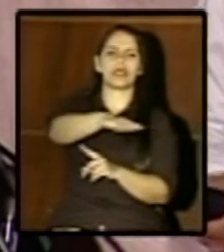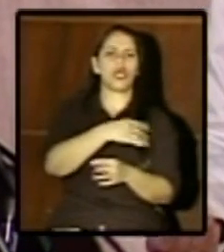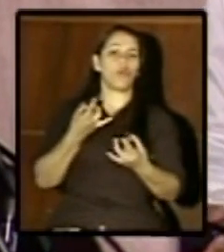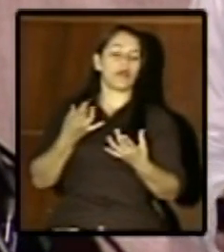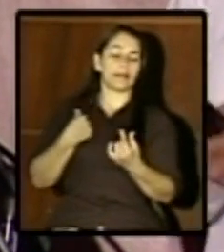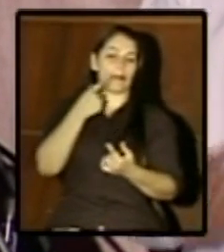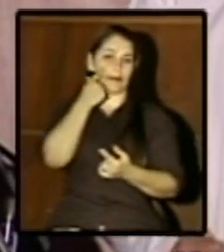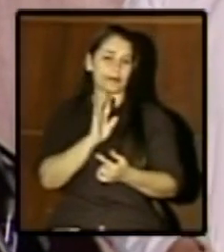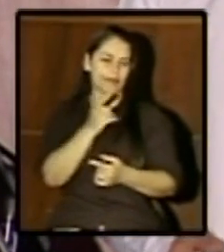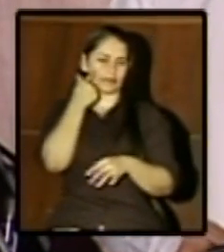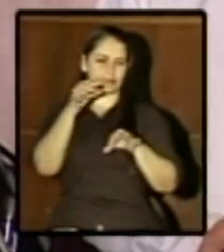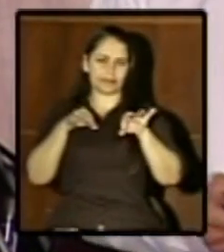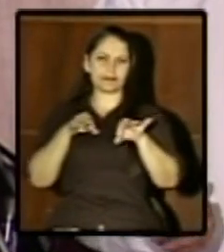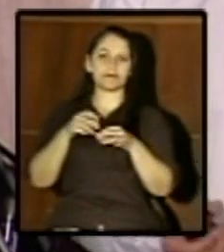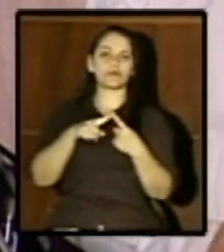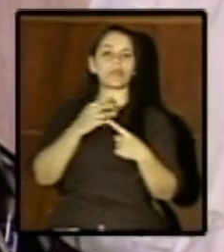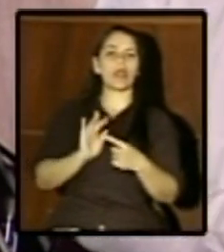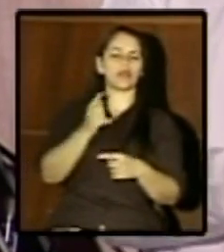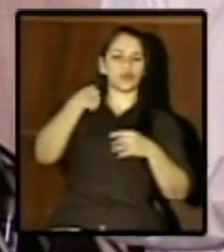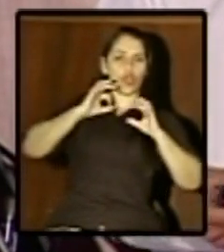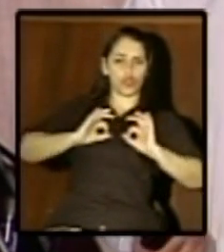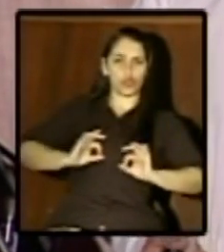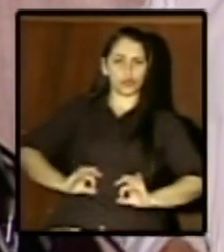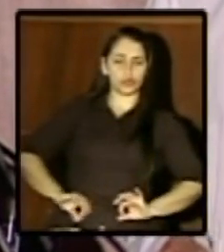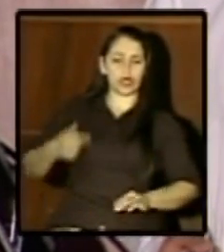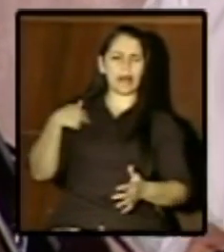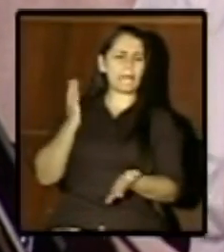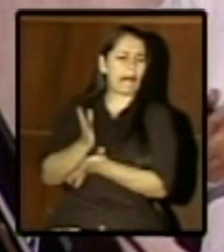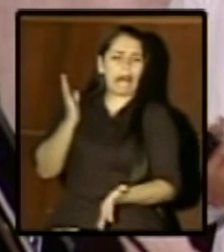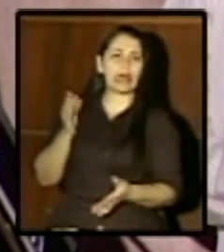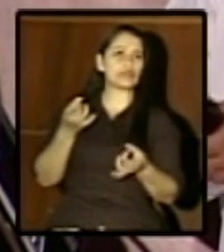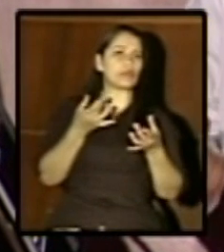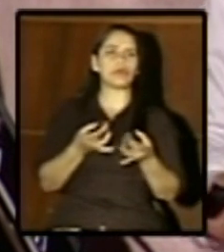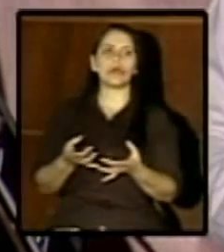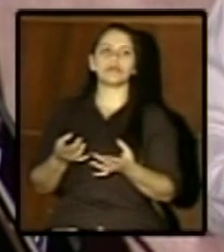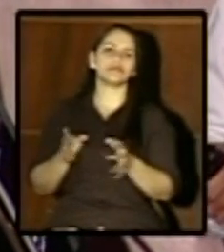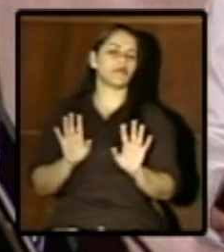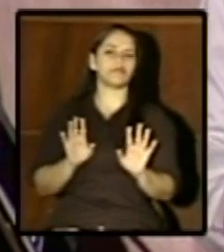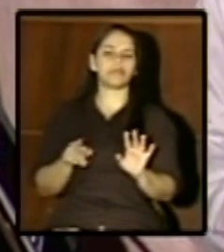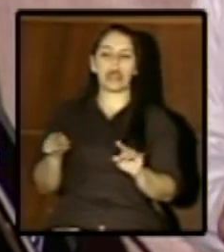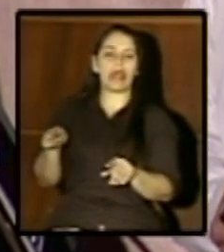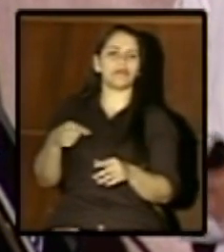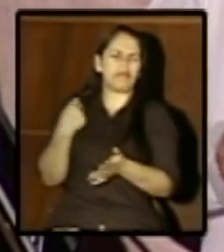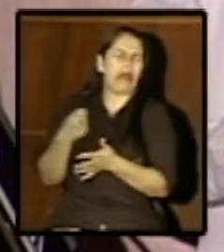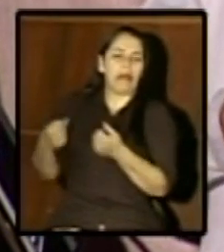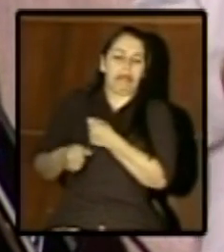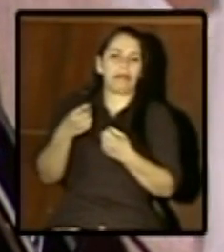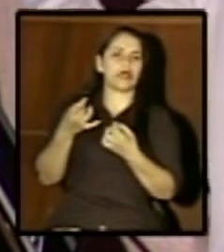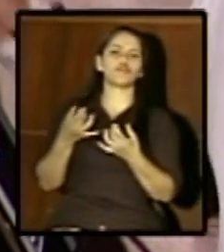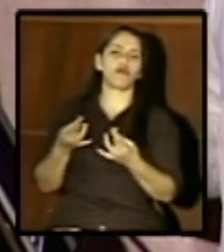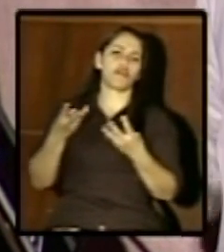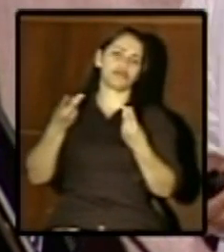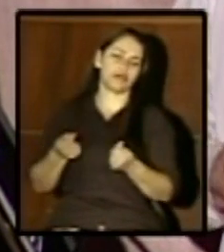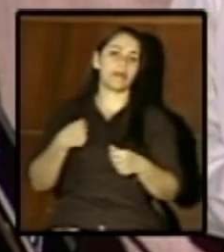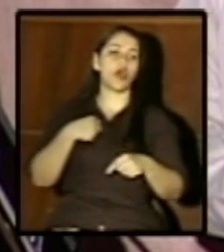golpe para un soldado que está entrenado para resistir embates y combates, que una persona que nunca ha tenido un entrenamiento militar, o